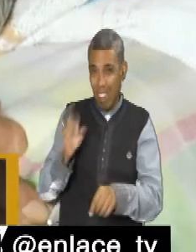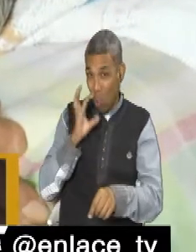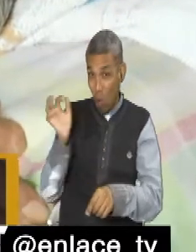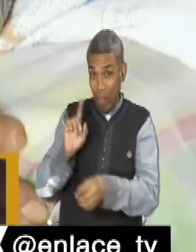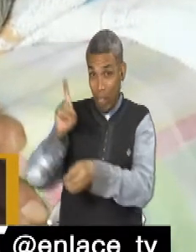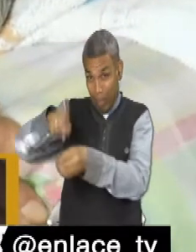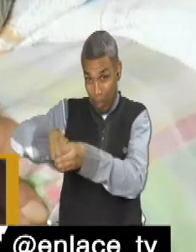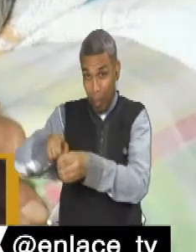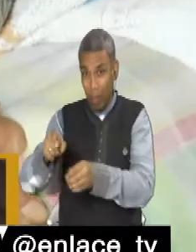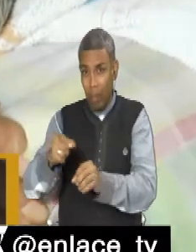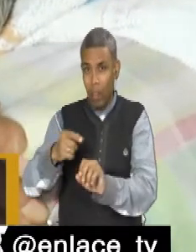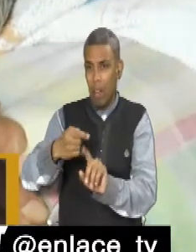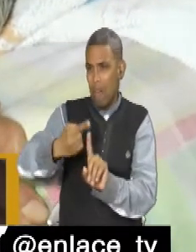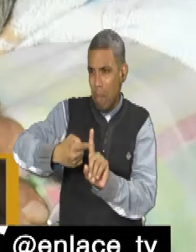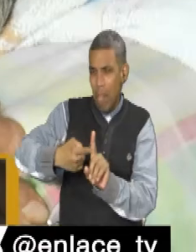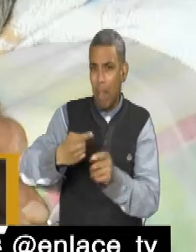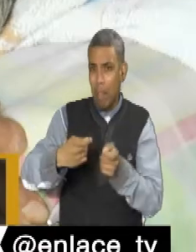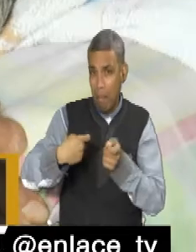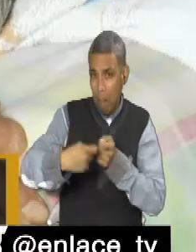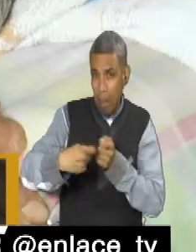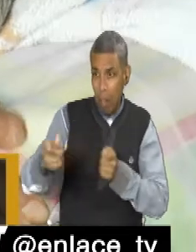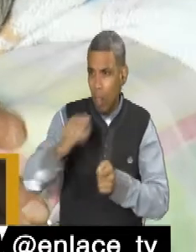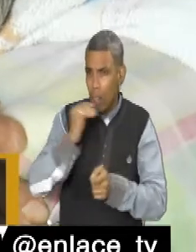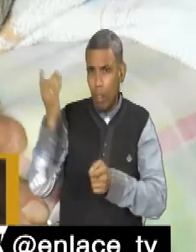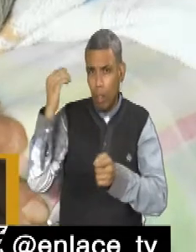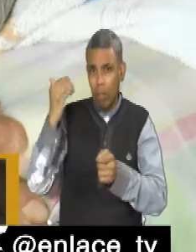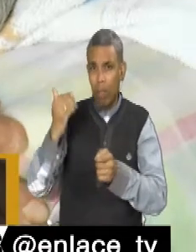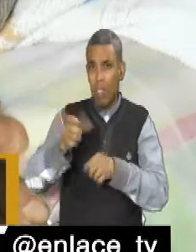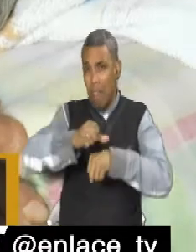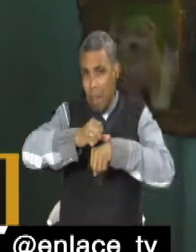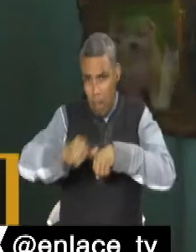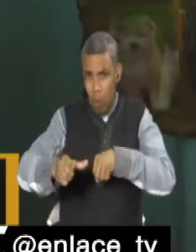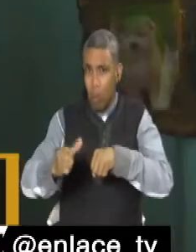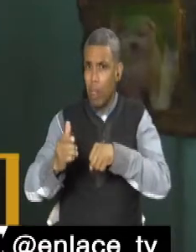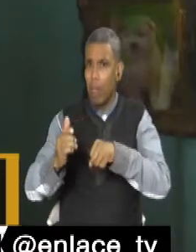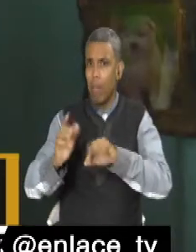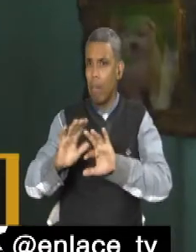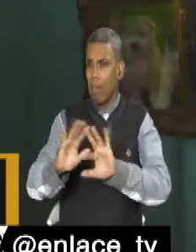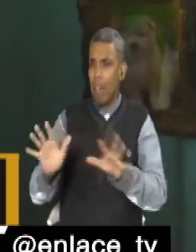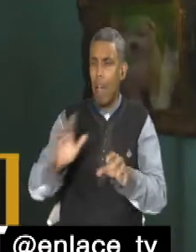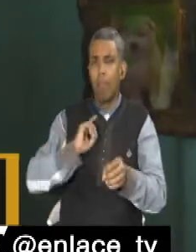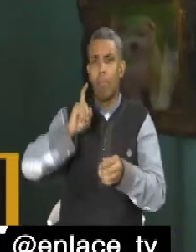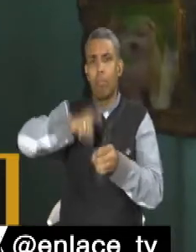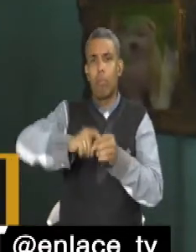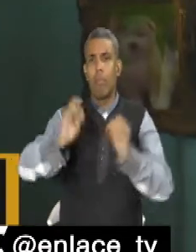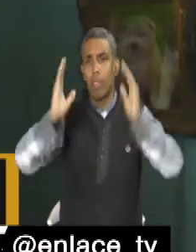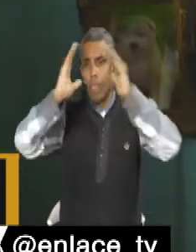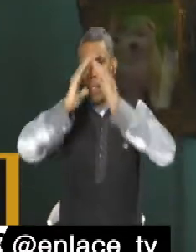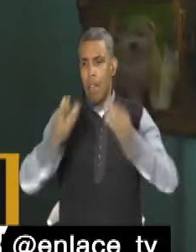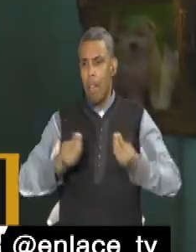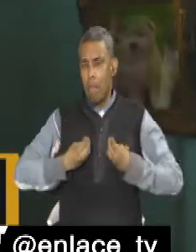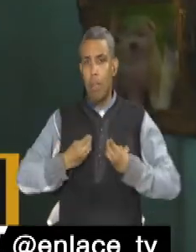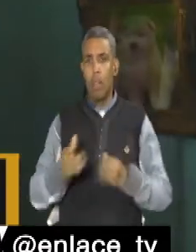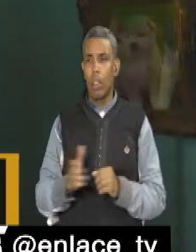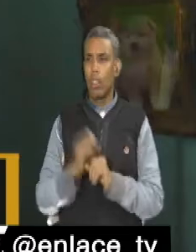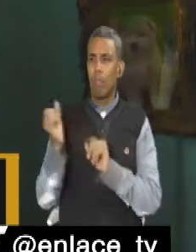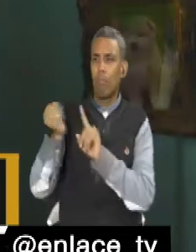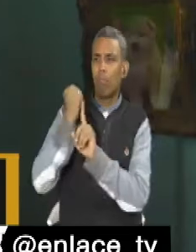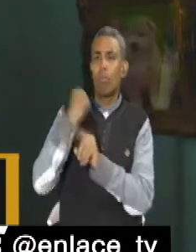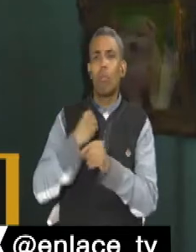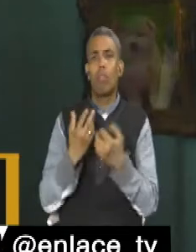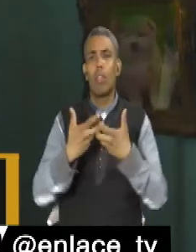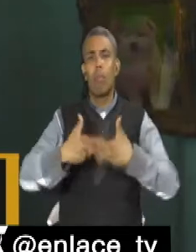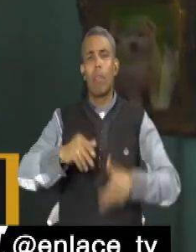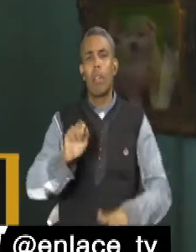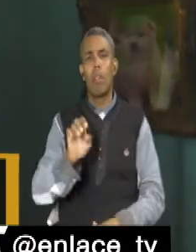afiliado no le ha prestado su servicio de posoperatorio. Soy vecina de ella y de él, y a mí me duele mucho